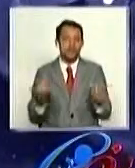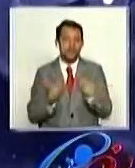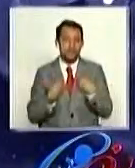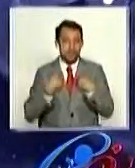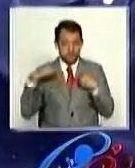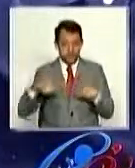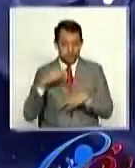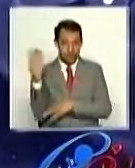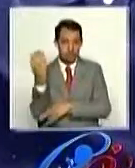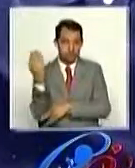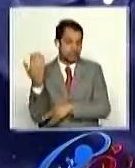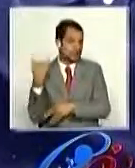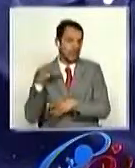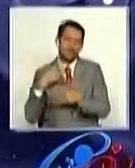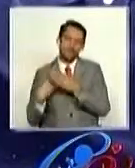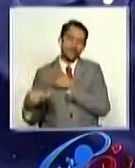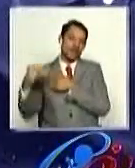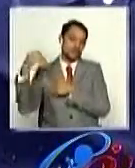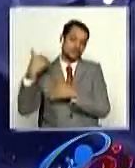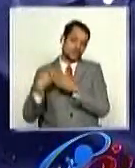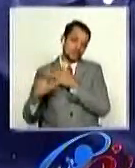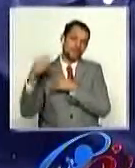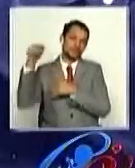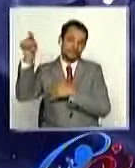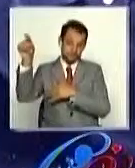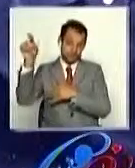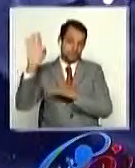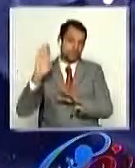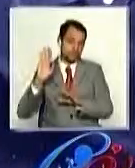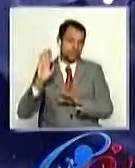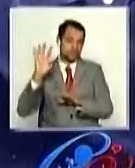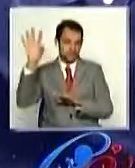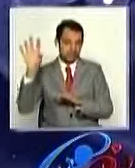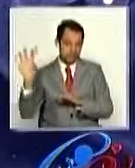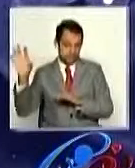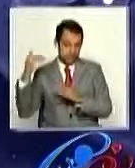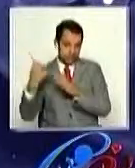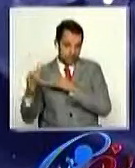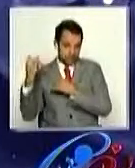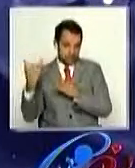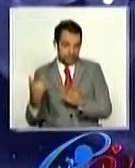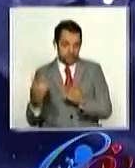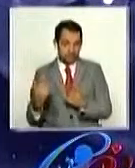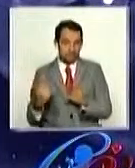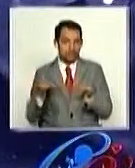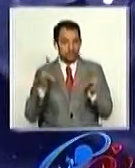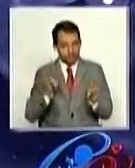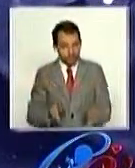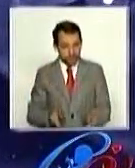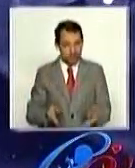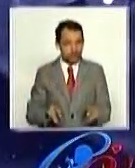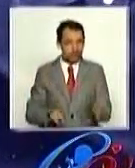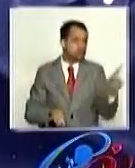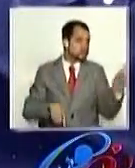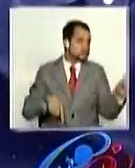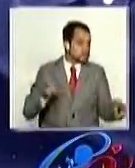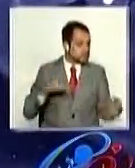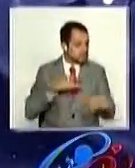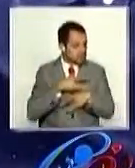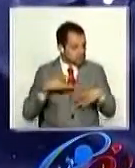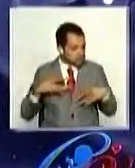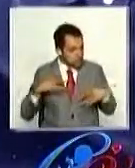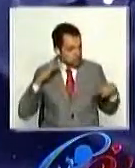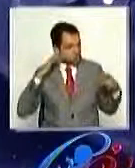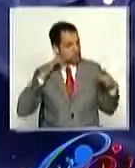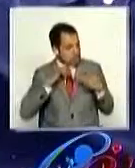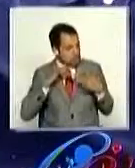país, pero quedó de regresar a hacerse su tratamiento. También veíamos la presencia de tratamientos